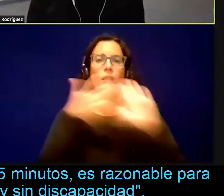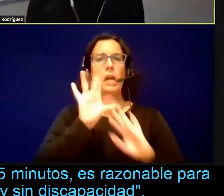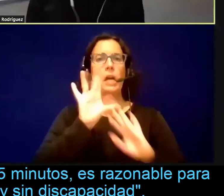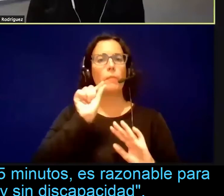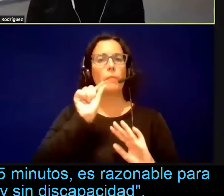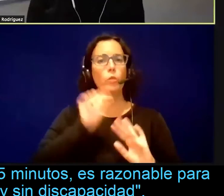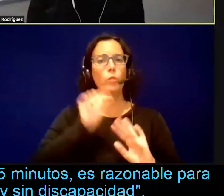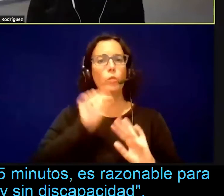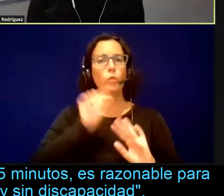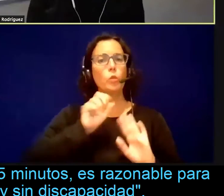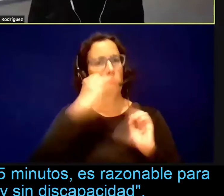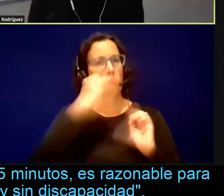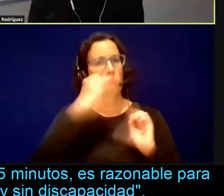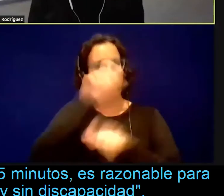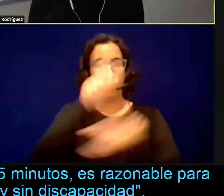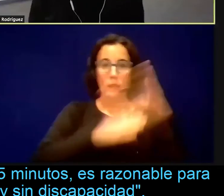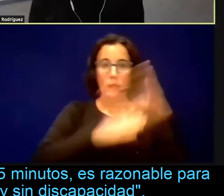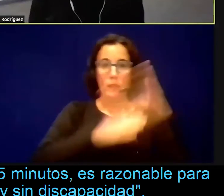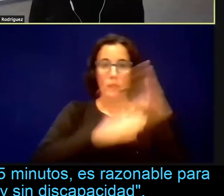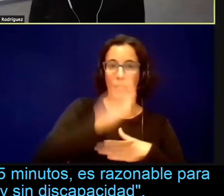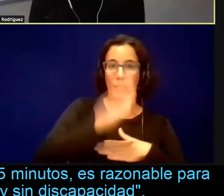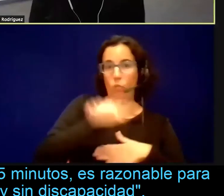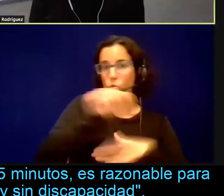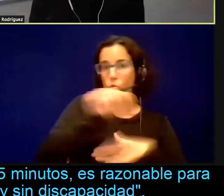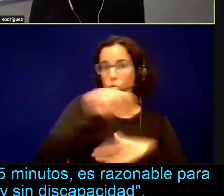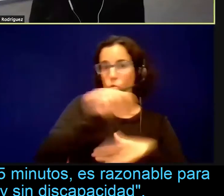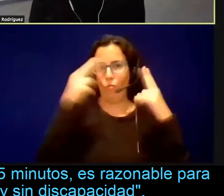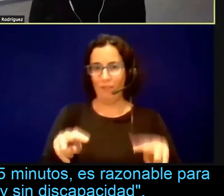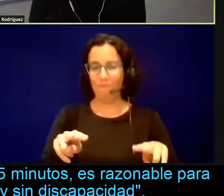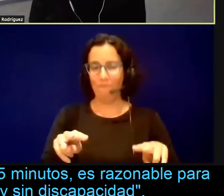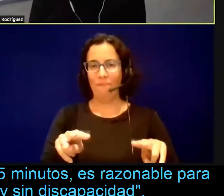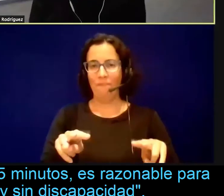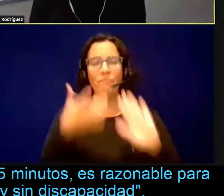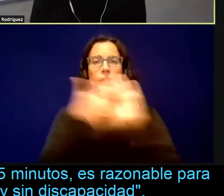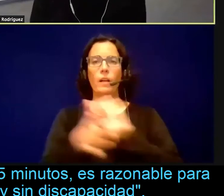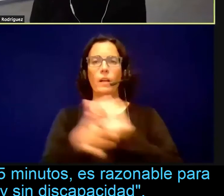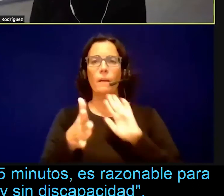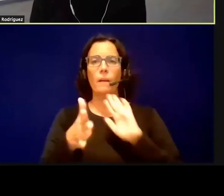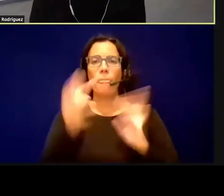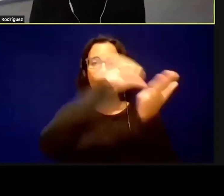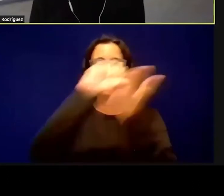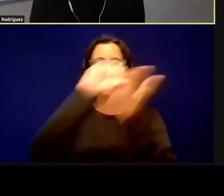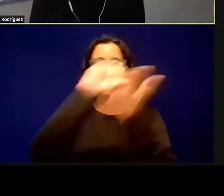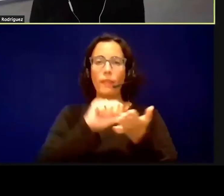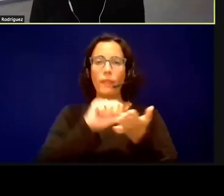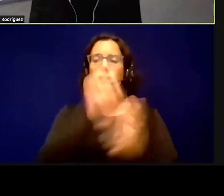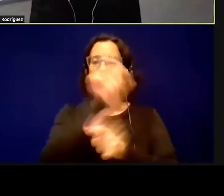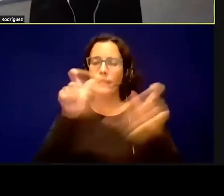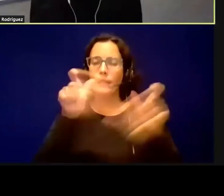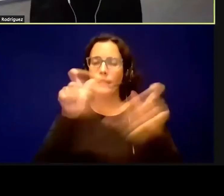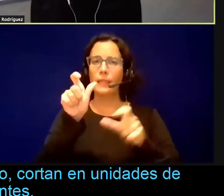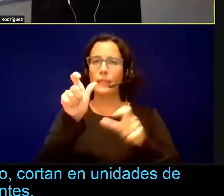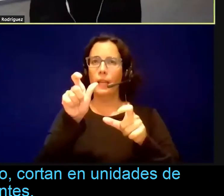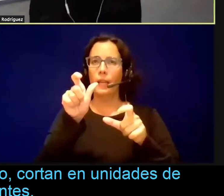sin discapacidad. Es decir, serían ciudades donde la gente sí que podría incluirse y serían más barrios o más